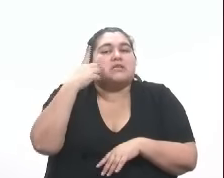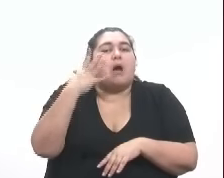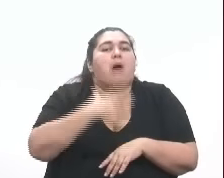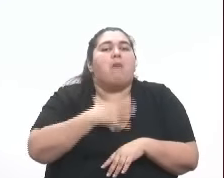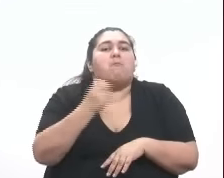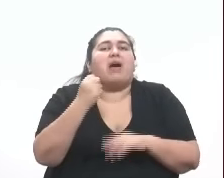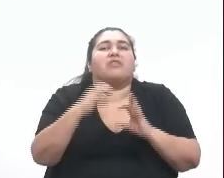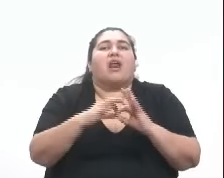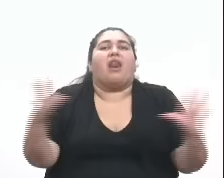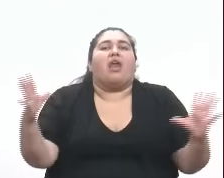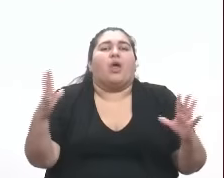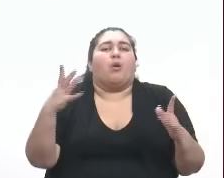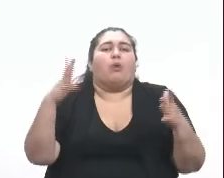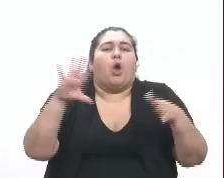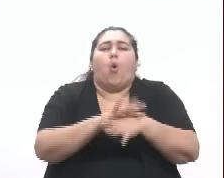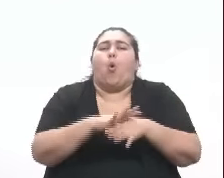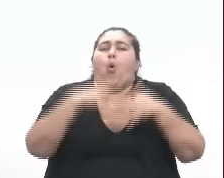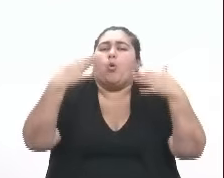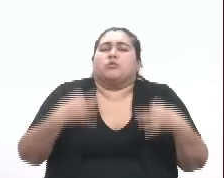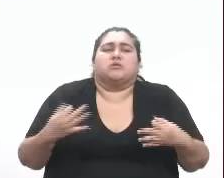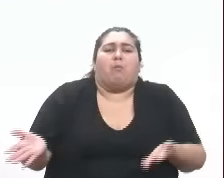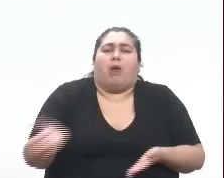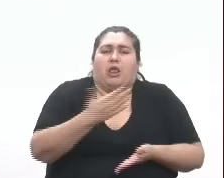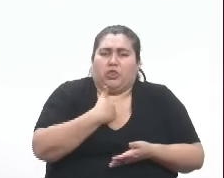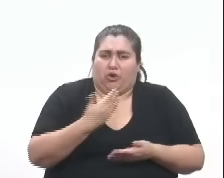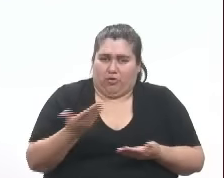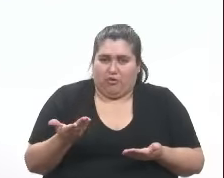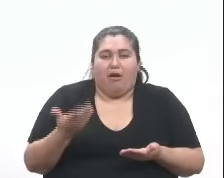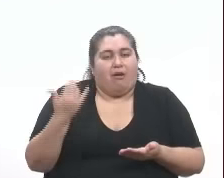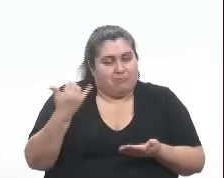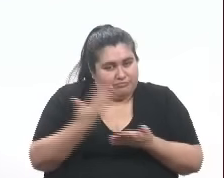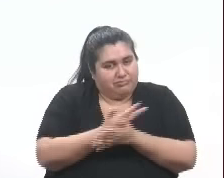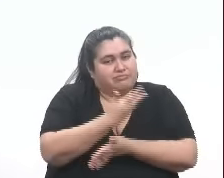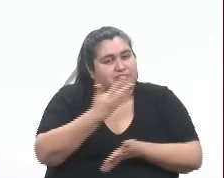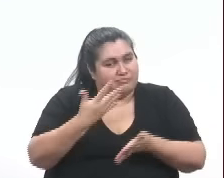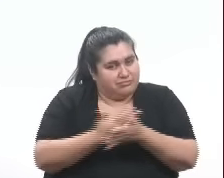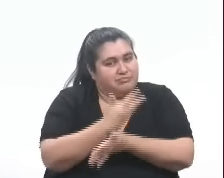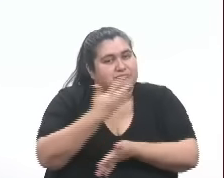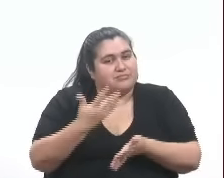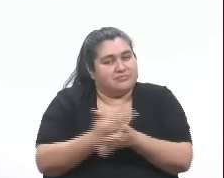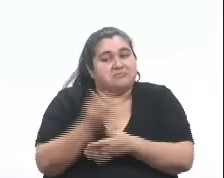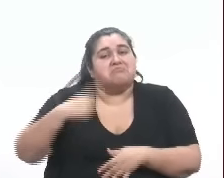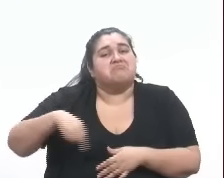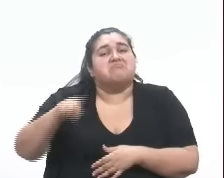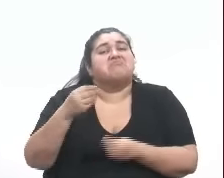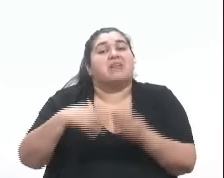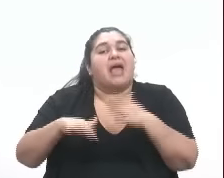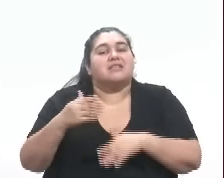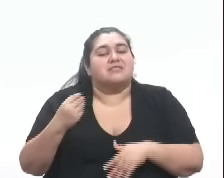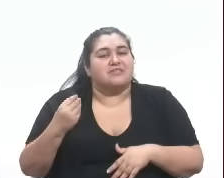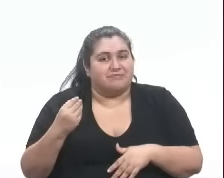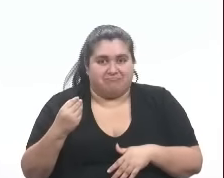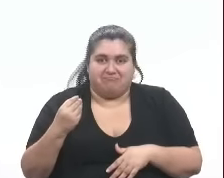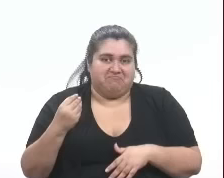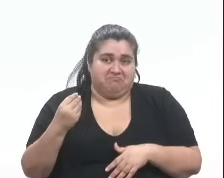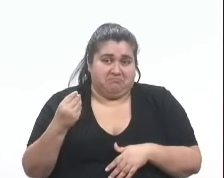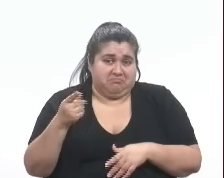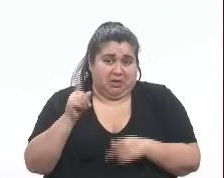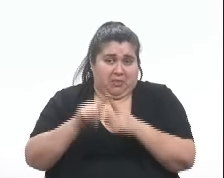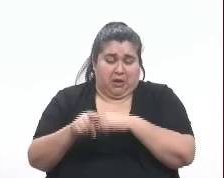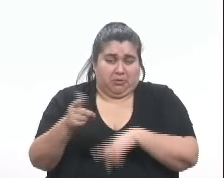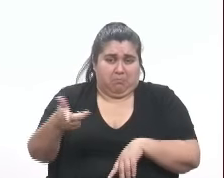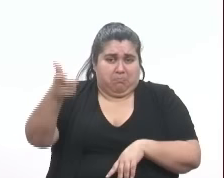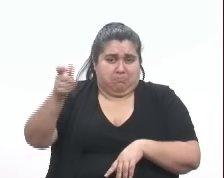soberana, actuaron en consecuencias. ¿Y qué hicieron? Lo mataron. Lo